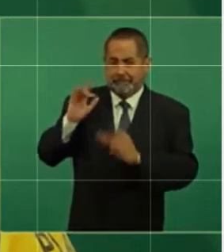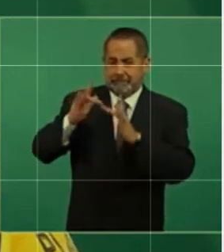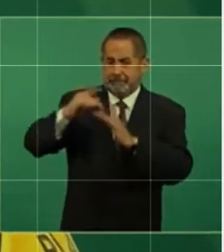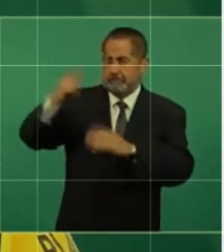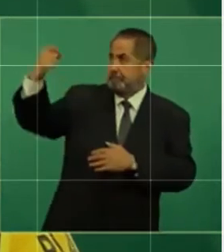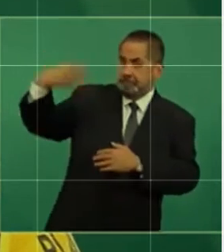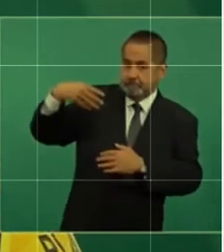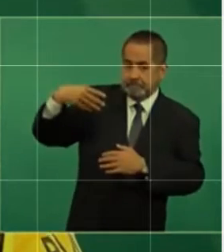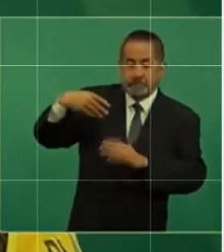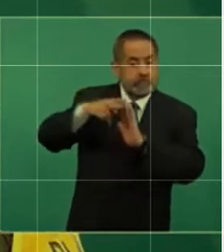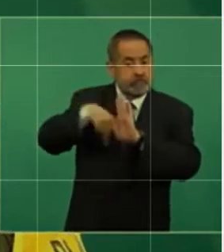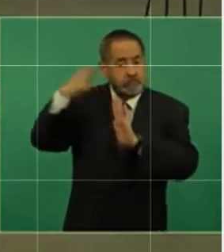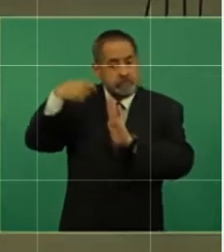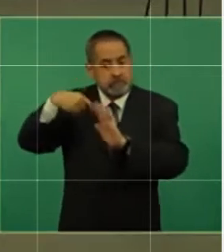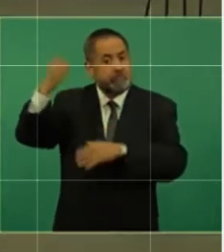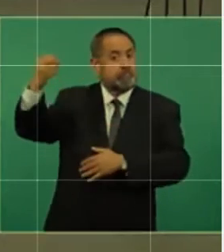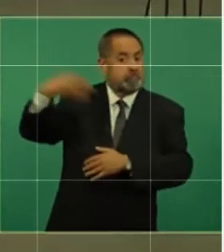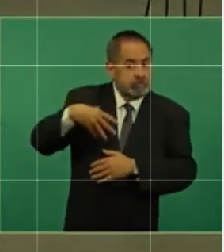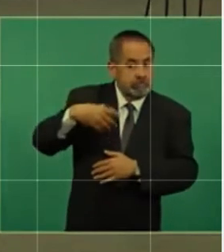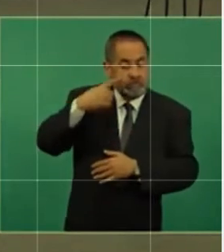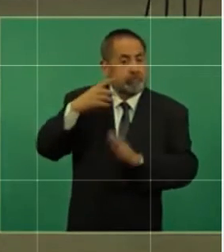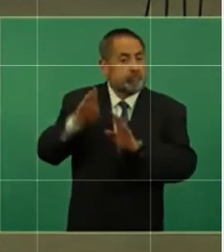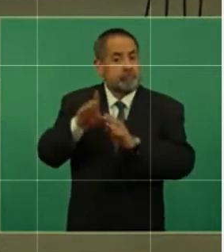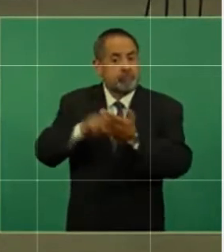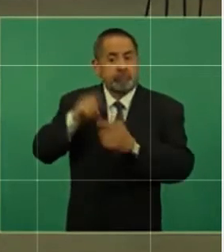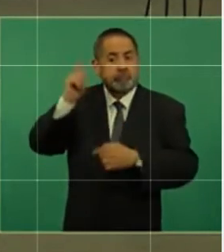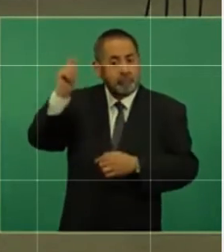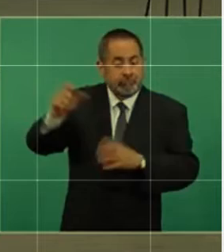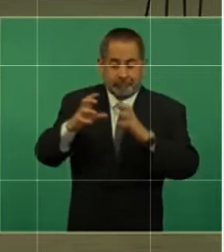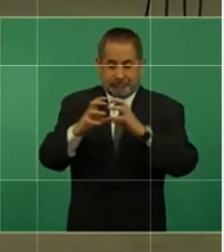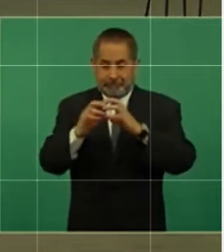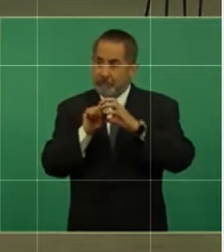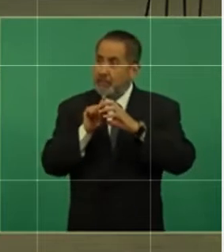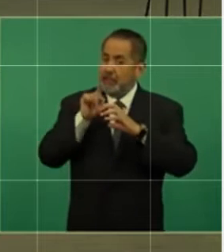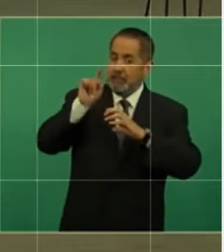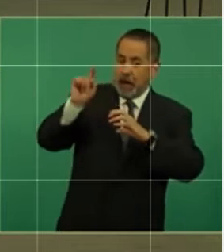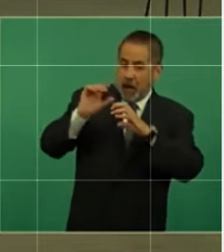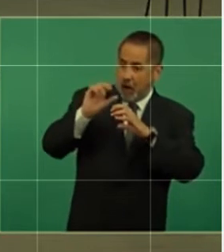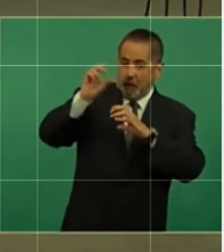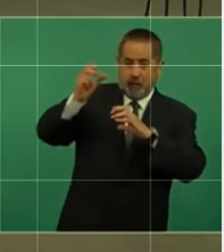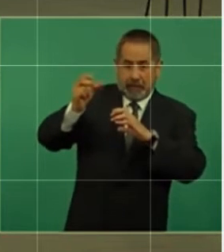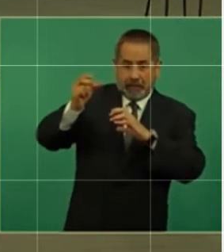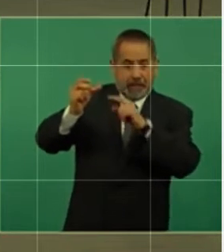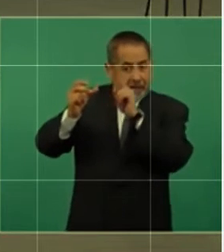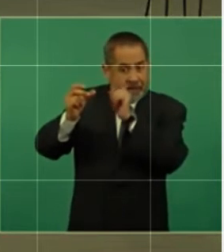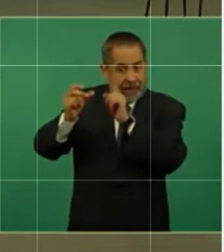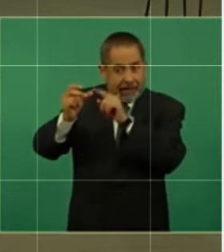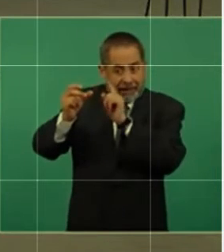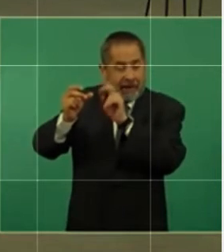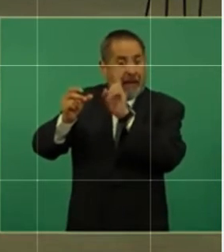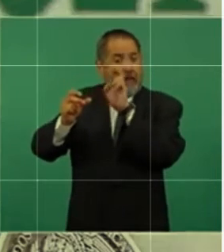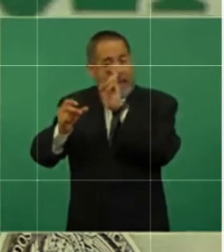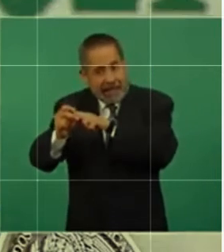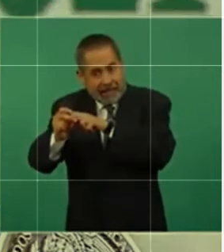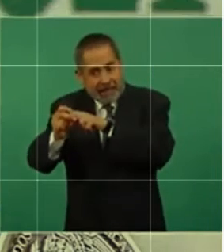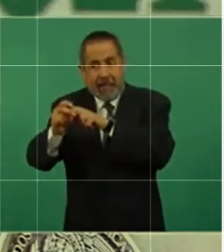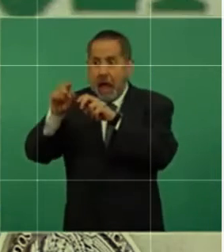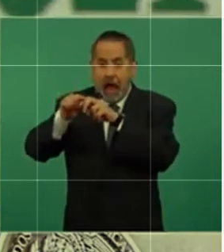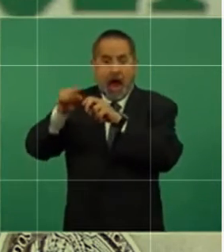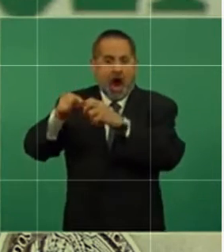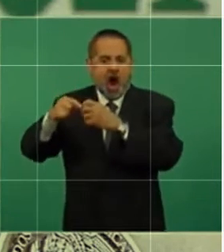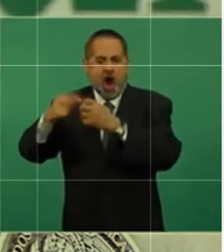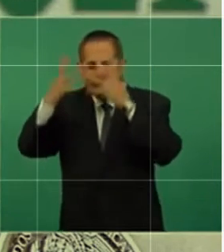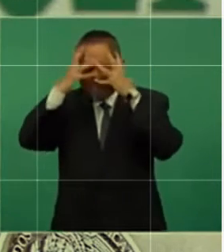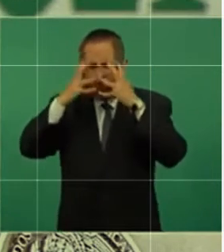llegó ya el video con la grabación de estos cosmonautas rusos desde la Estación Espacial Internacional y